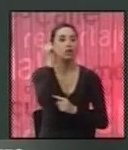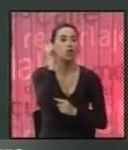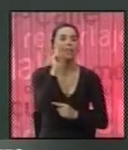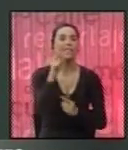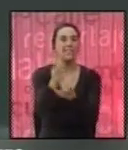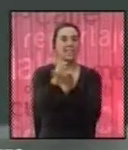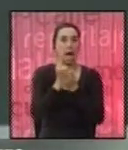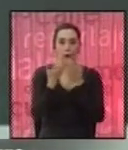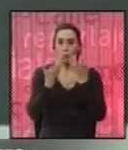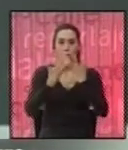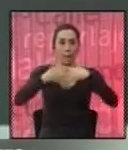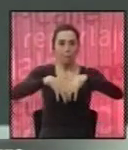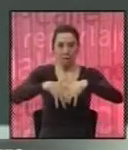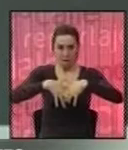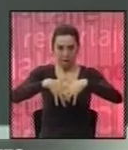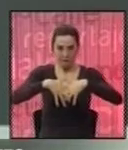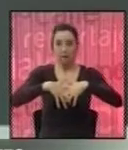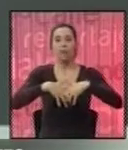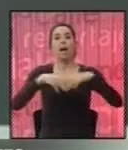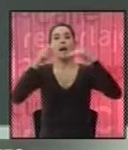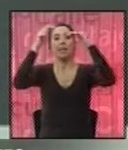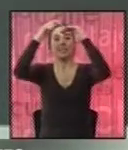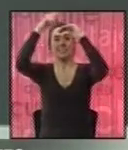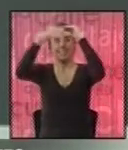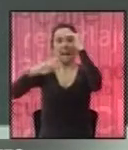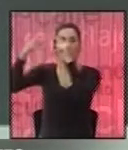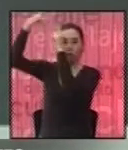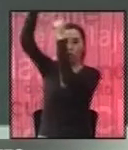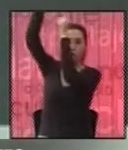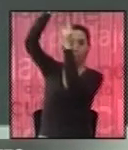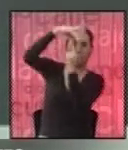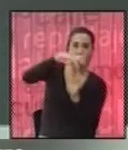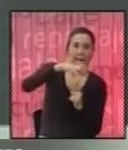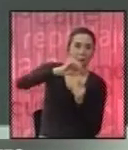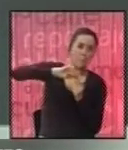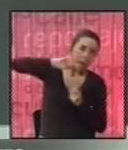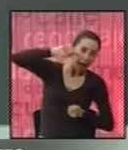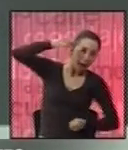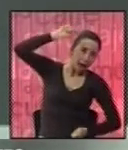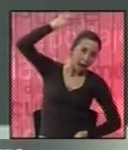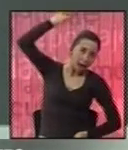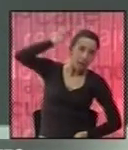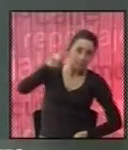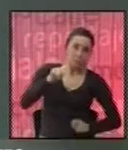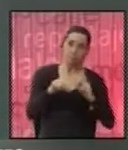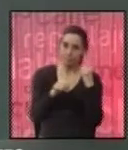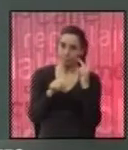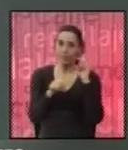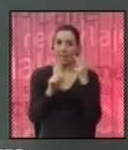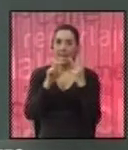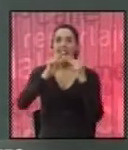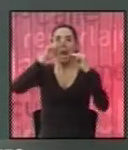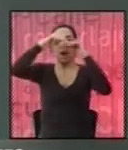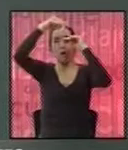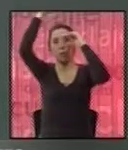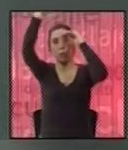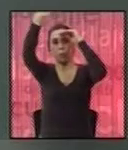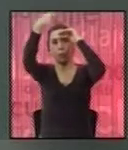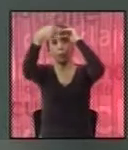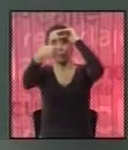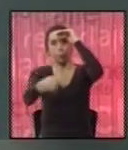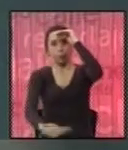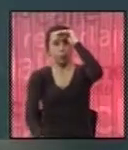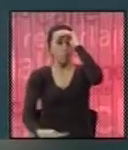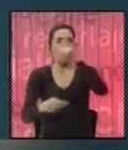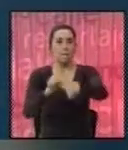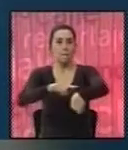ayuda mecánica. Realizar el salto con paracaídas desde más altura, protagonizar la caída libre más larga y